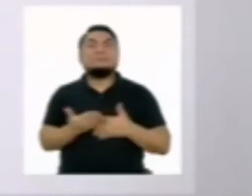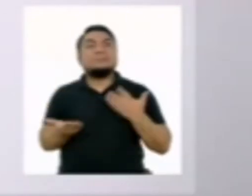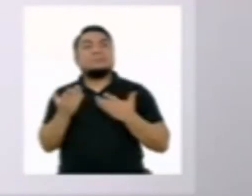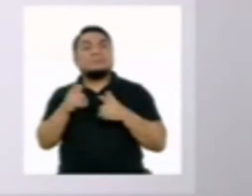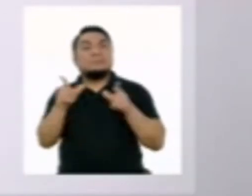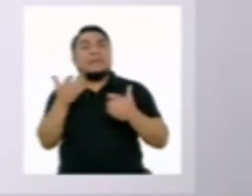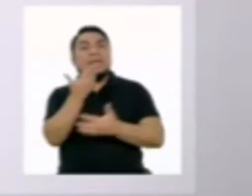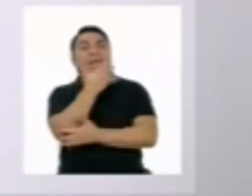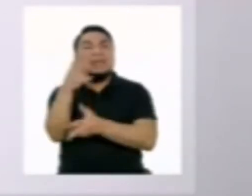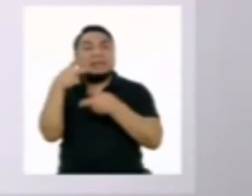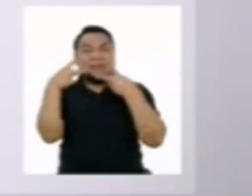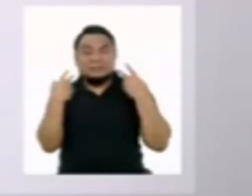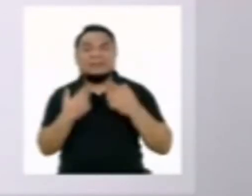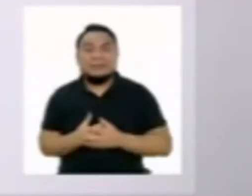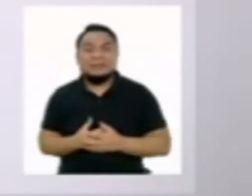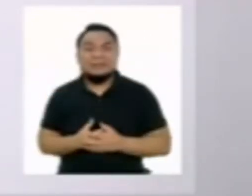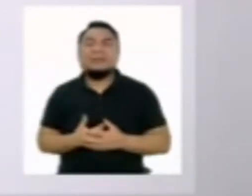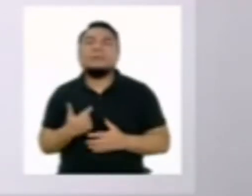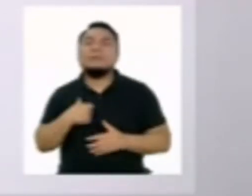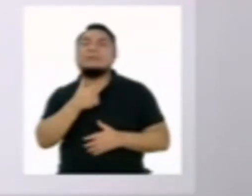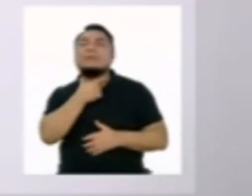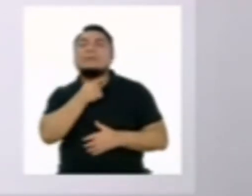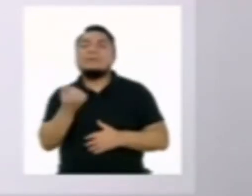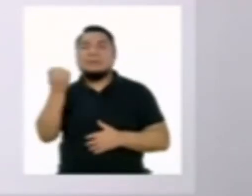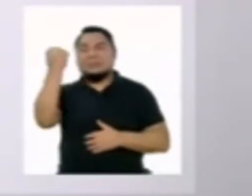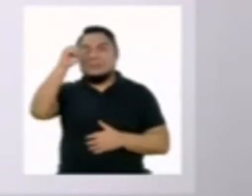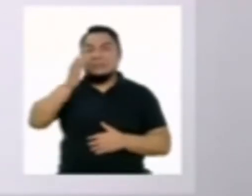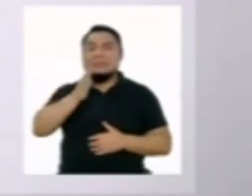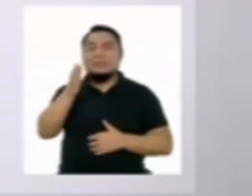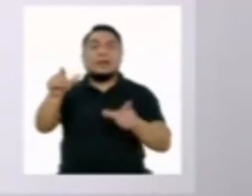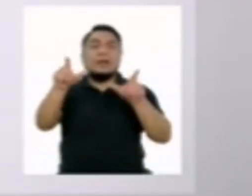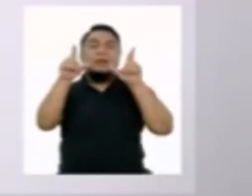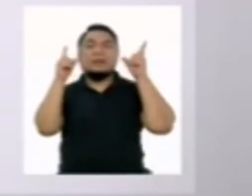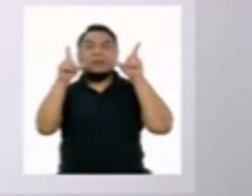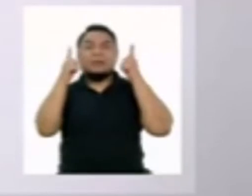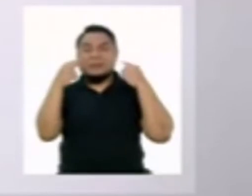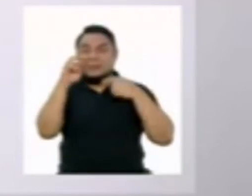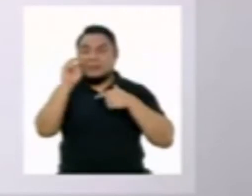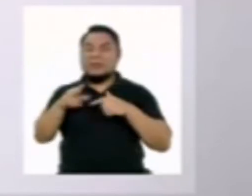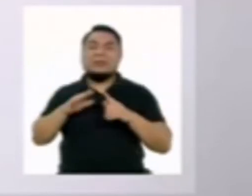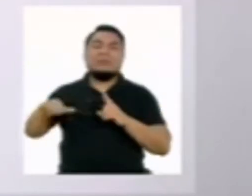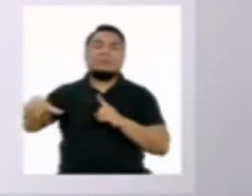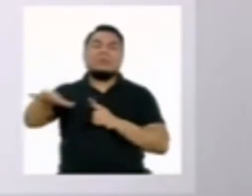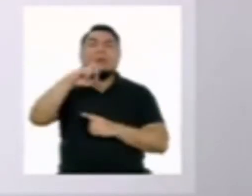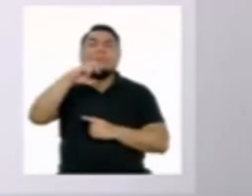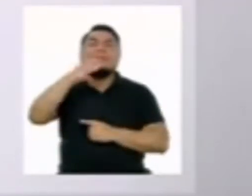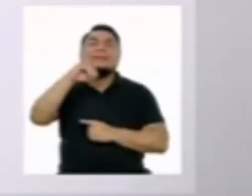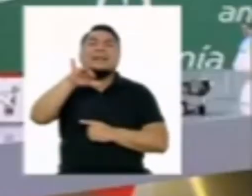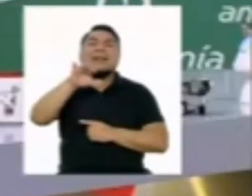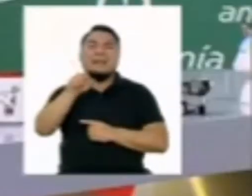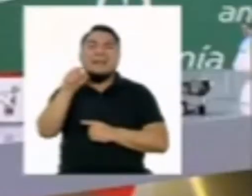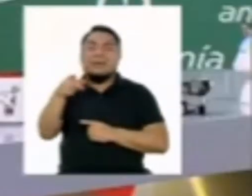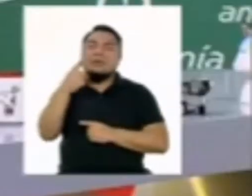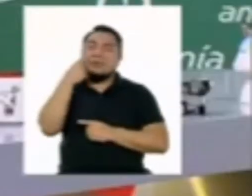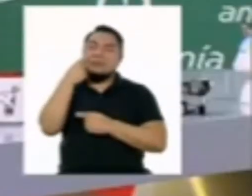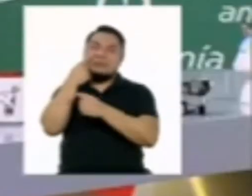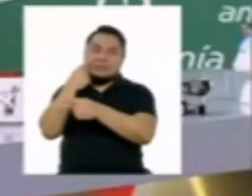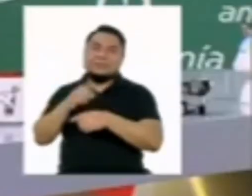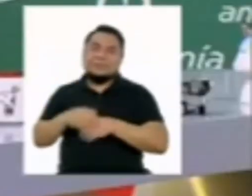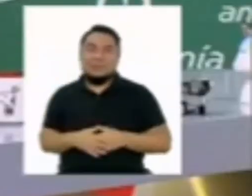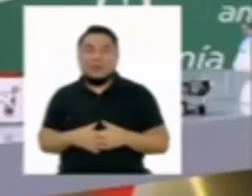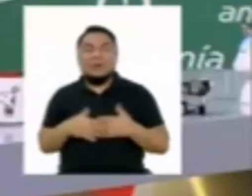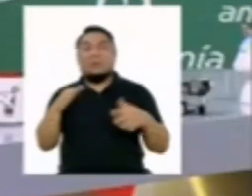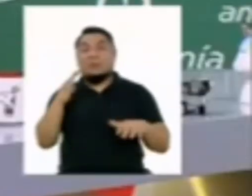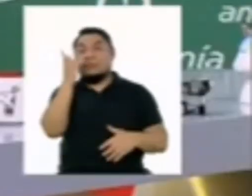lugar de la selva. Me encantaría viajar a Loreto y conocer la Reserva Nacional de Pacaya-Samiria. ¡Qué